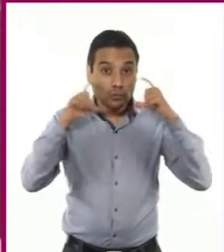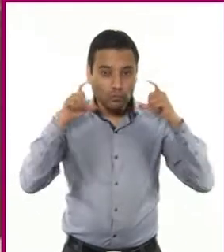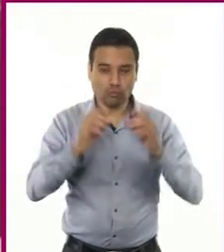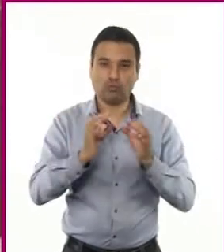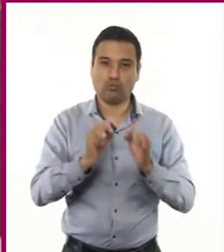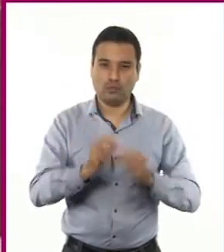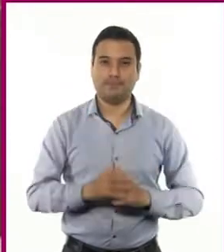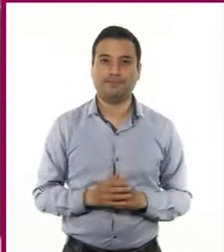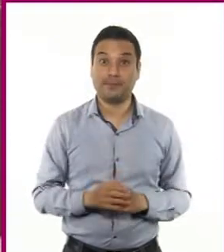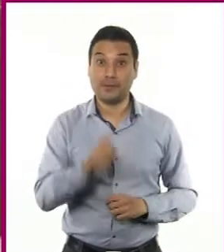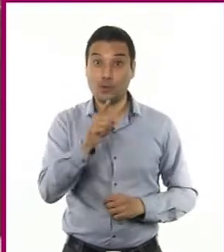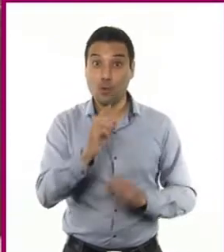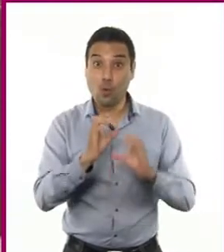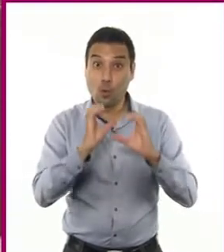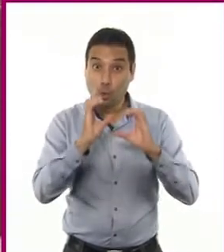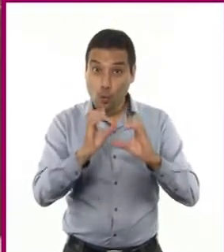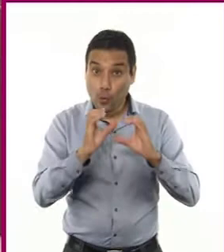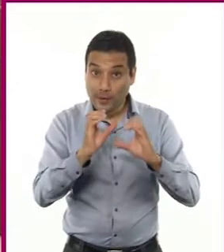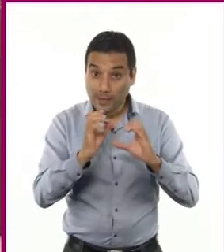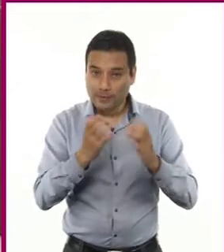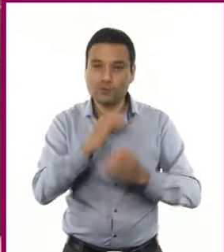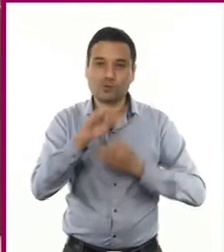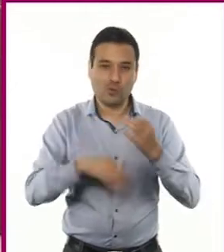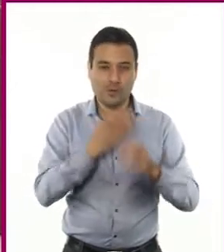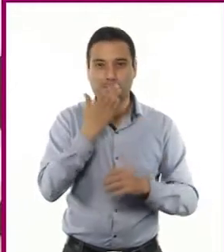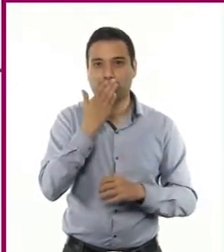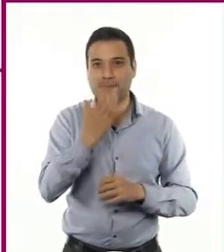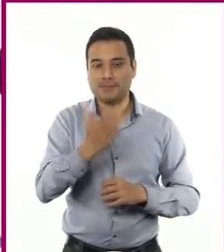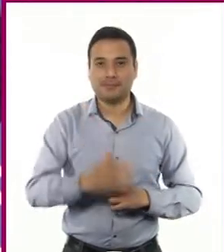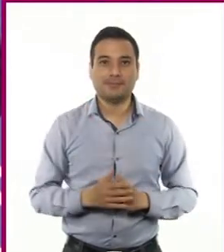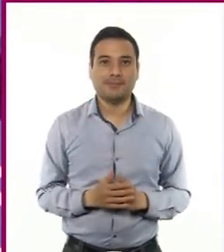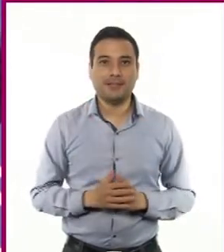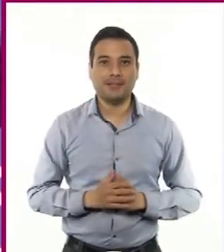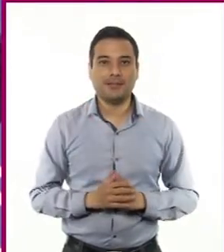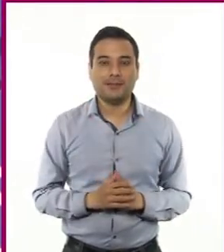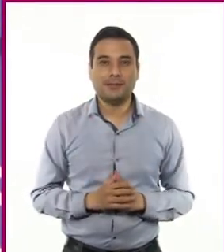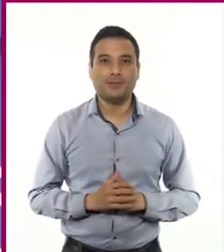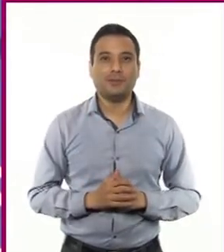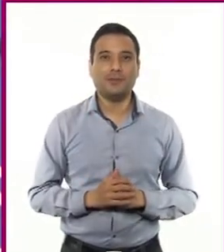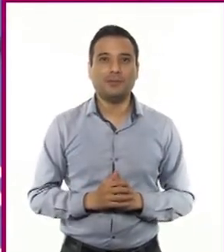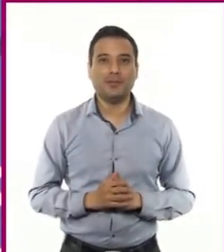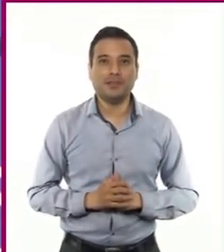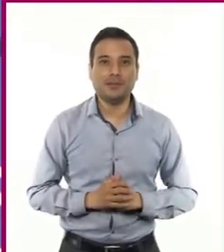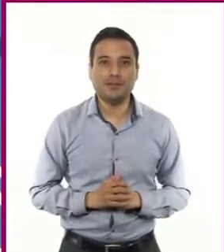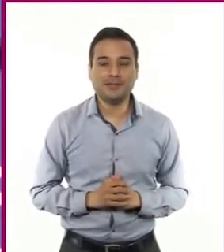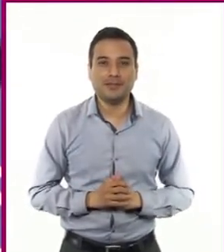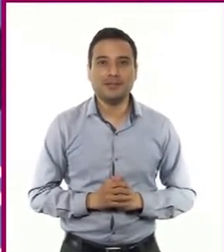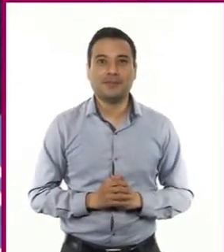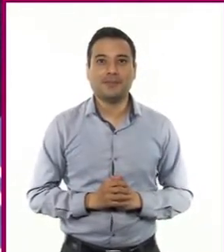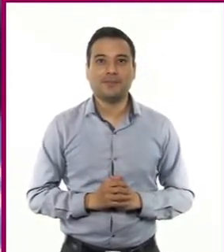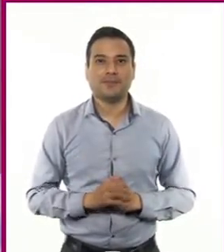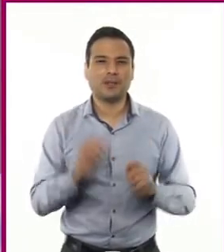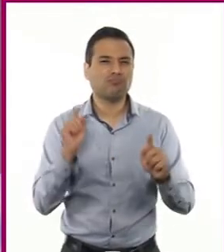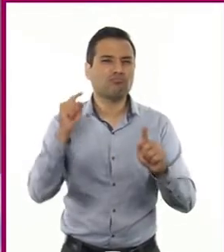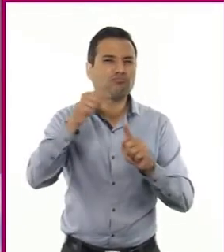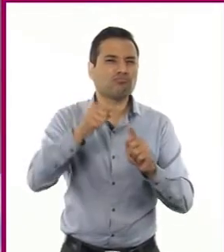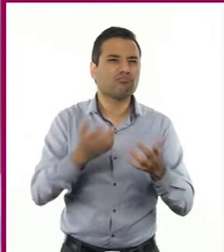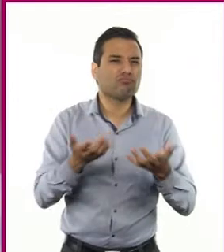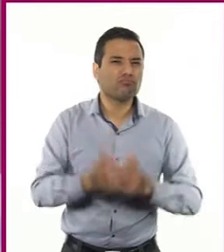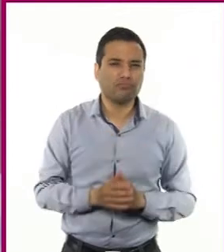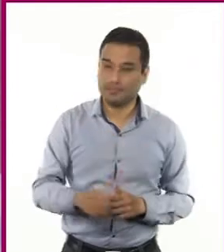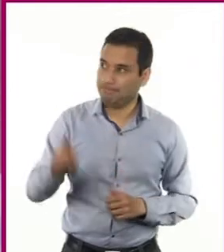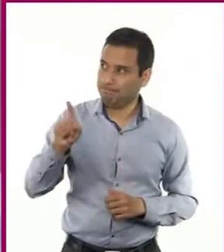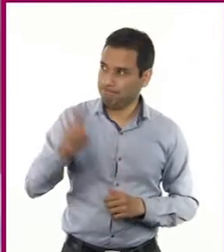correcta. Al cuidarnos a nosotros mismos, cuidamos a los demás. El propósito que guiará esta sesión es reflexionar